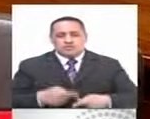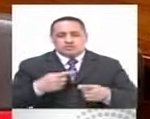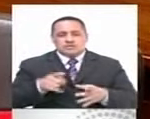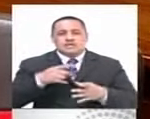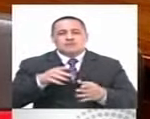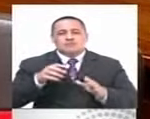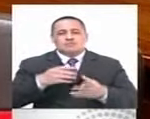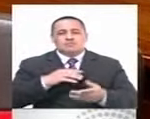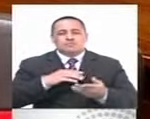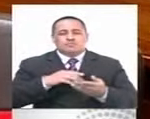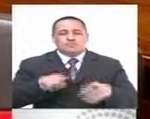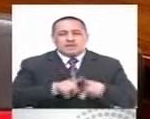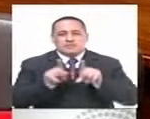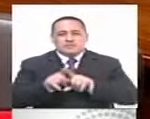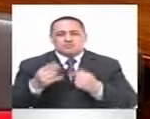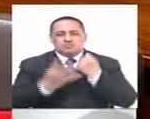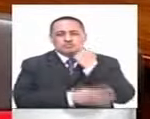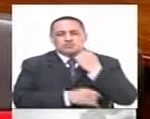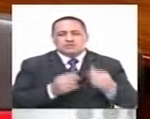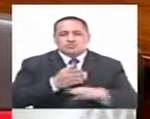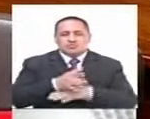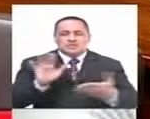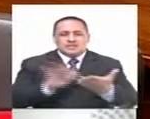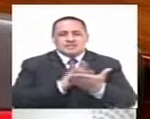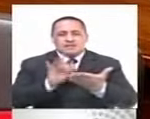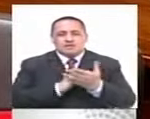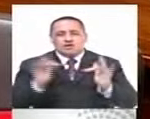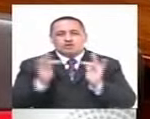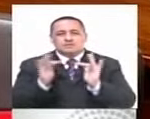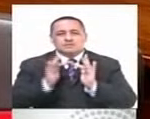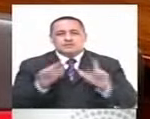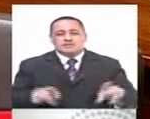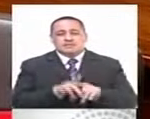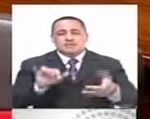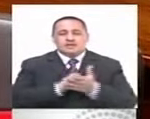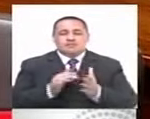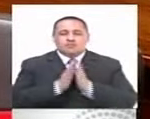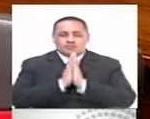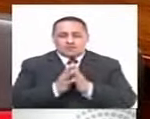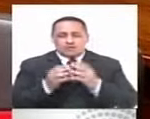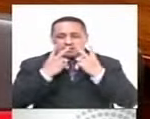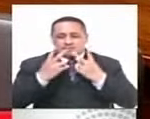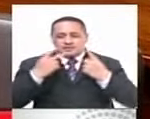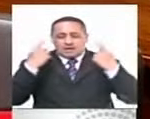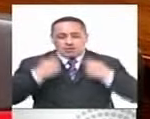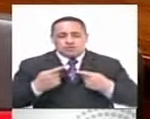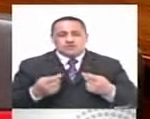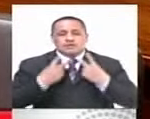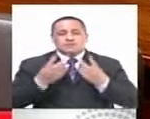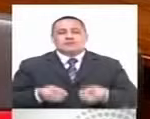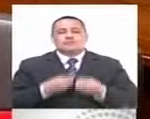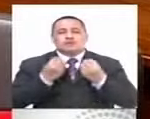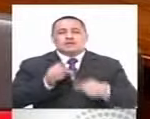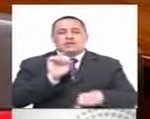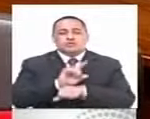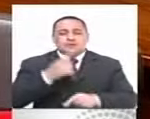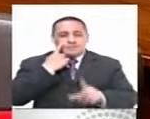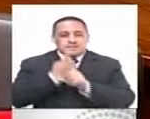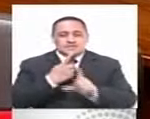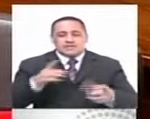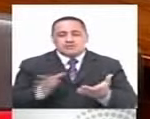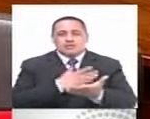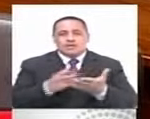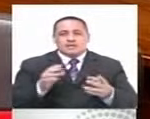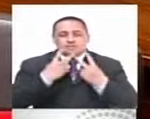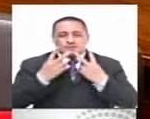extrema pobreza que no tienen el acceso a las tablets o a la conectividad. Ahí, por favor, ver estrategias, porque la educación presencial no va a venir